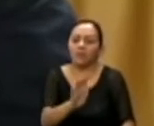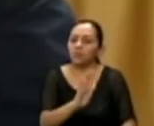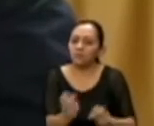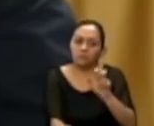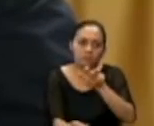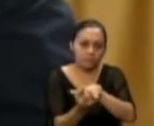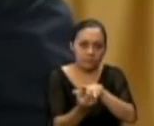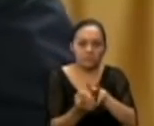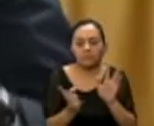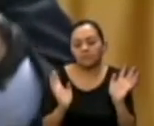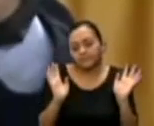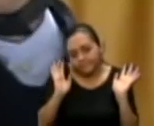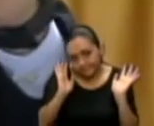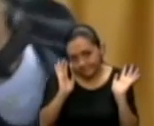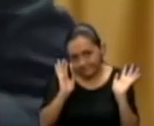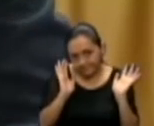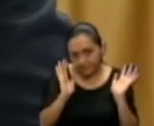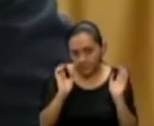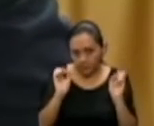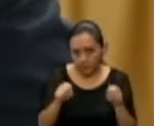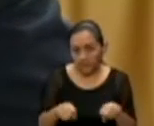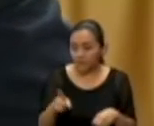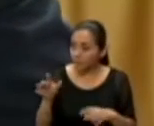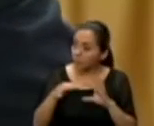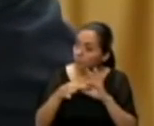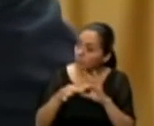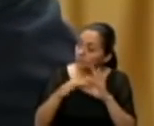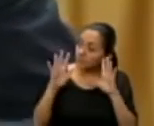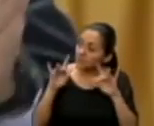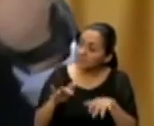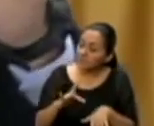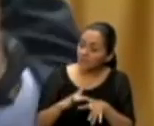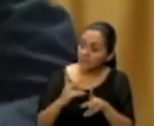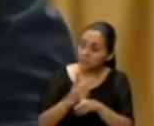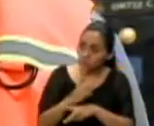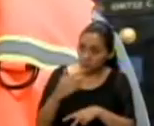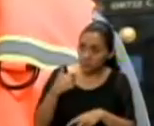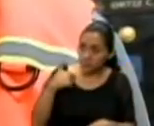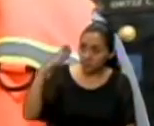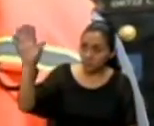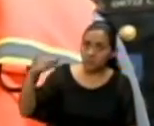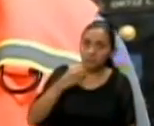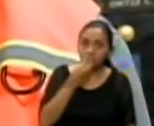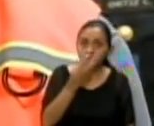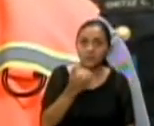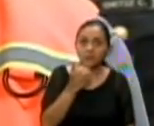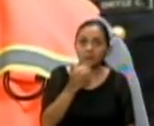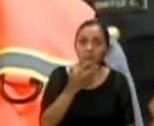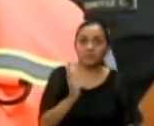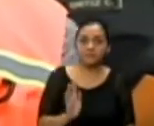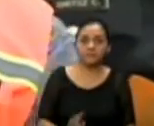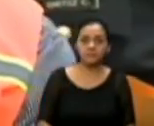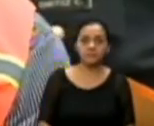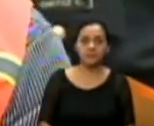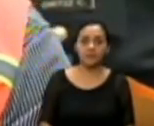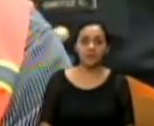estrago no haya costos aquí tenemos un compañero de secretaría nacional gestión de riesgo no sé si quiere agregar algo más